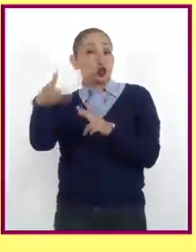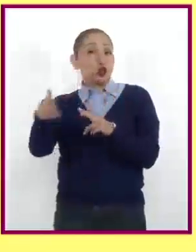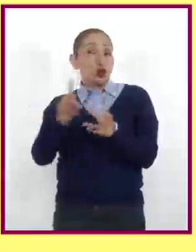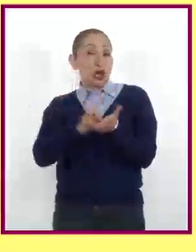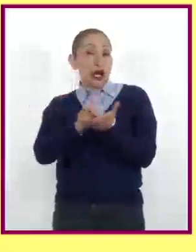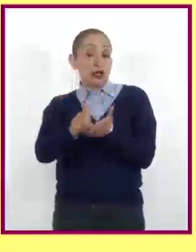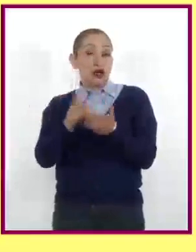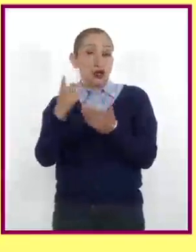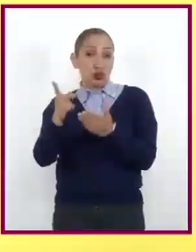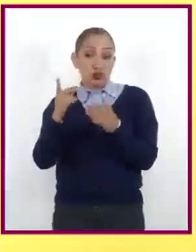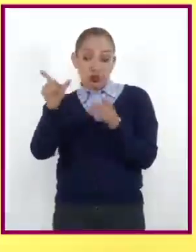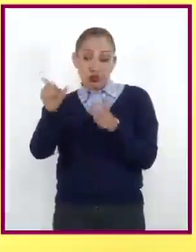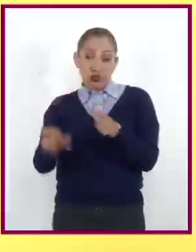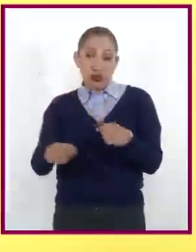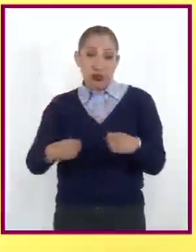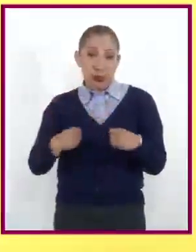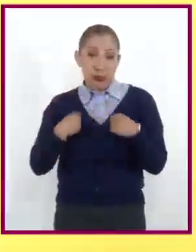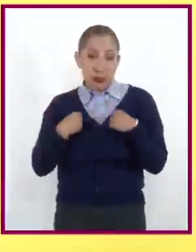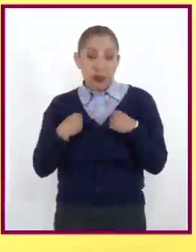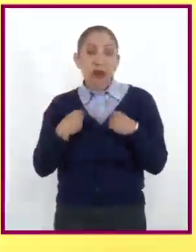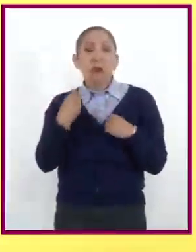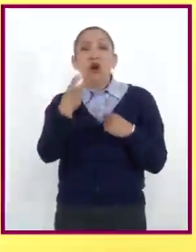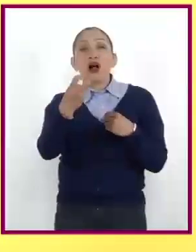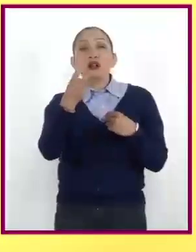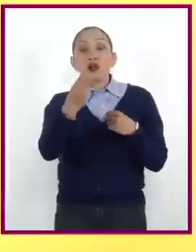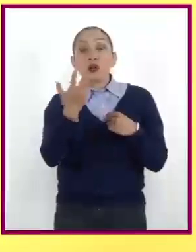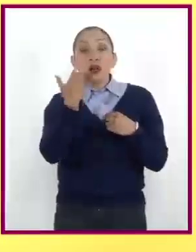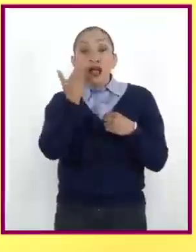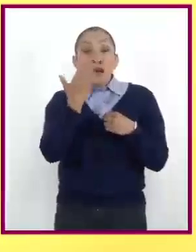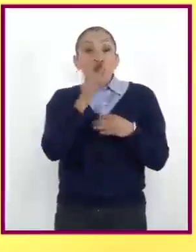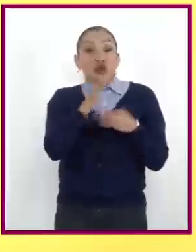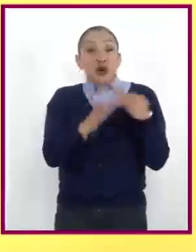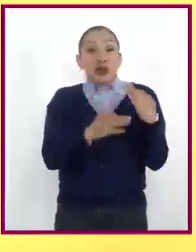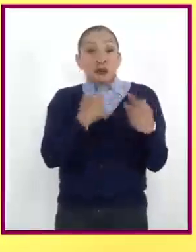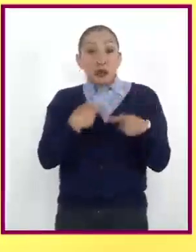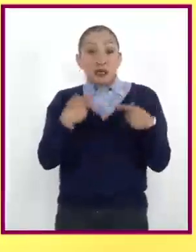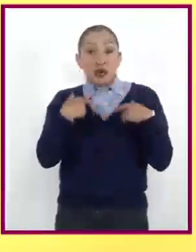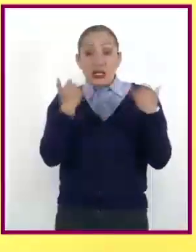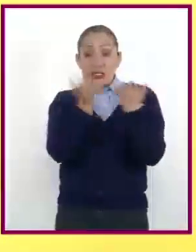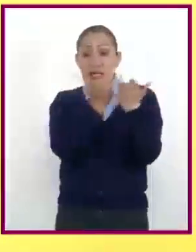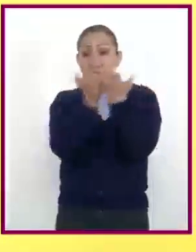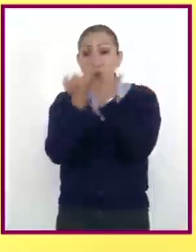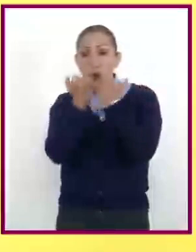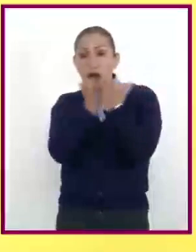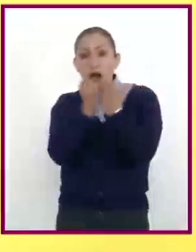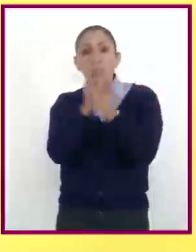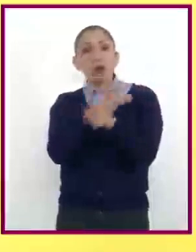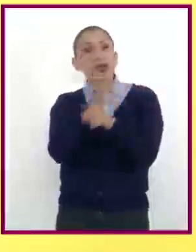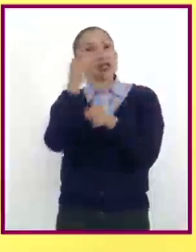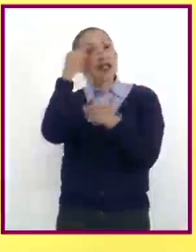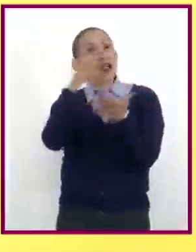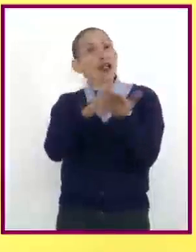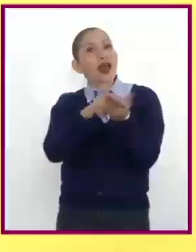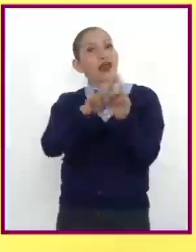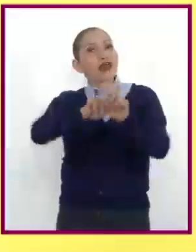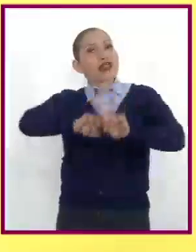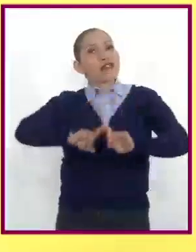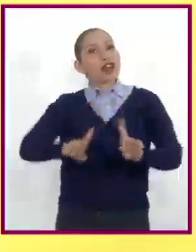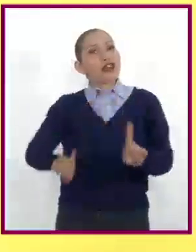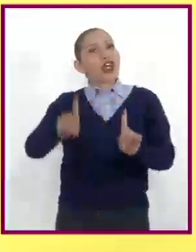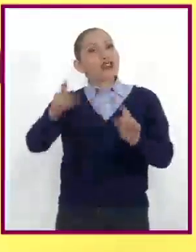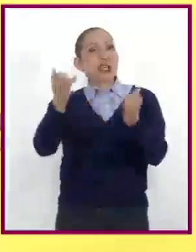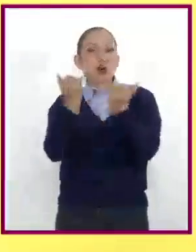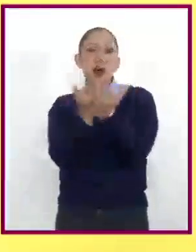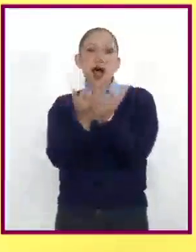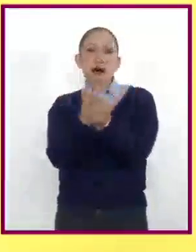derechos y dignidad. Así es, cuando se busca que todas las personas sean iguales, es porque se considera que la diferencia es